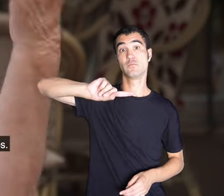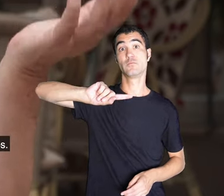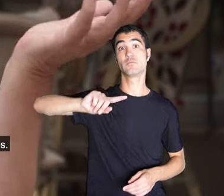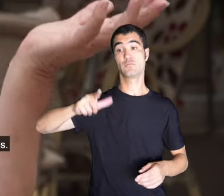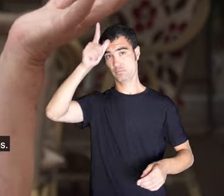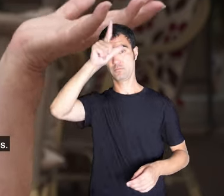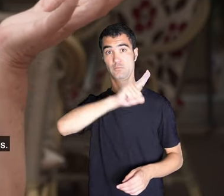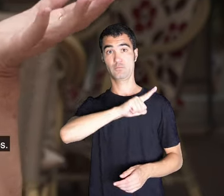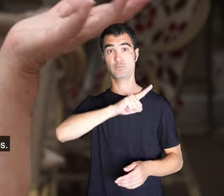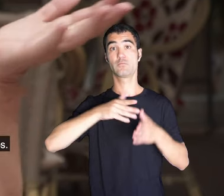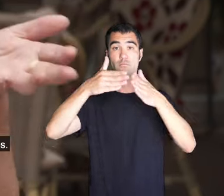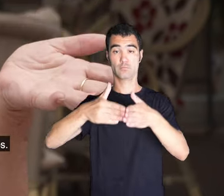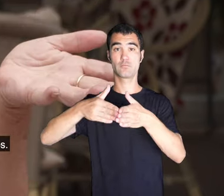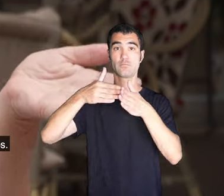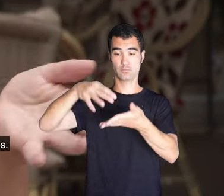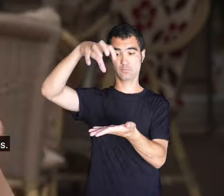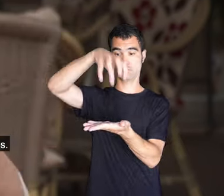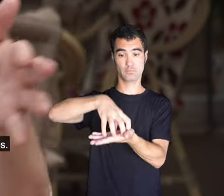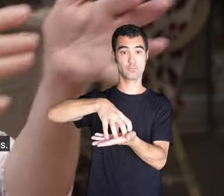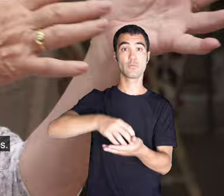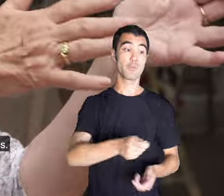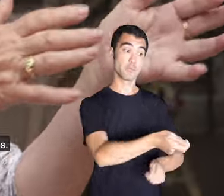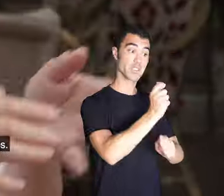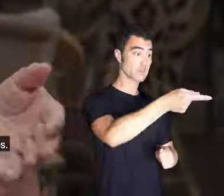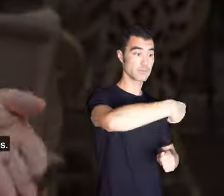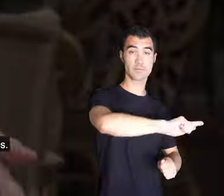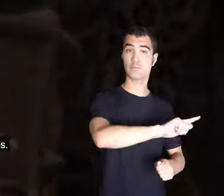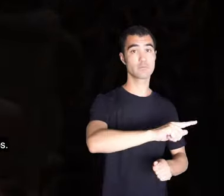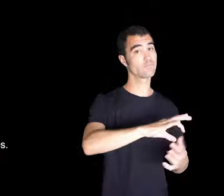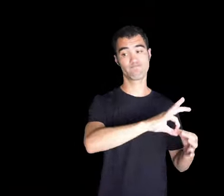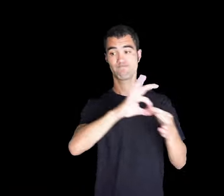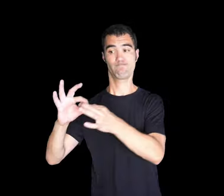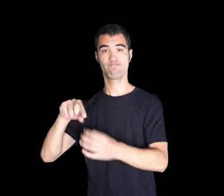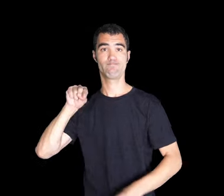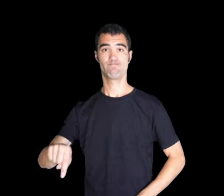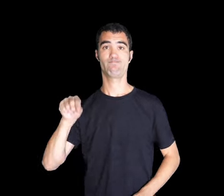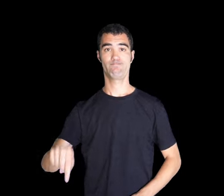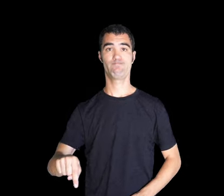la armada que dependía, bueno, la pesca dependía de ellos.